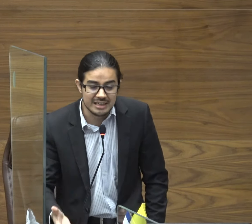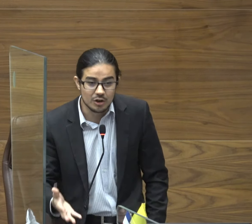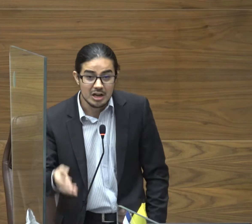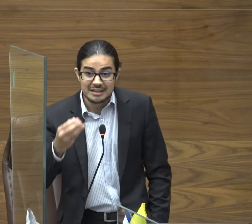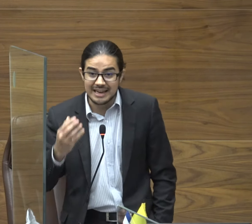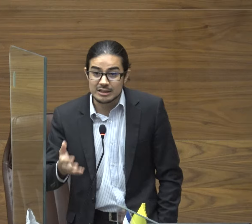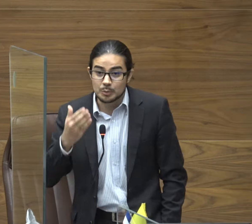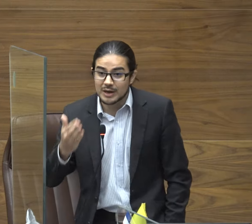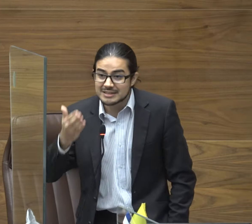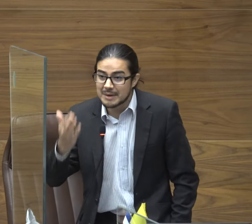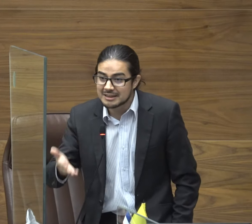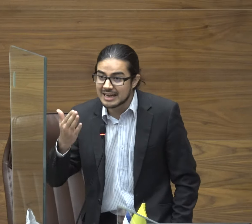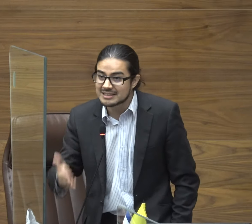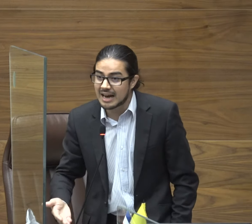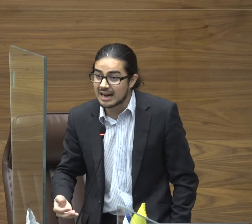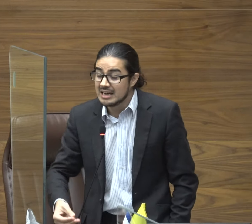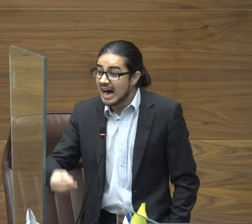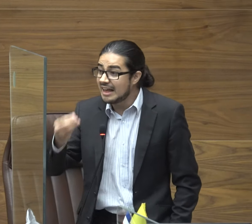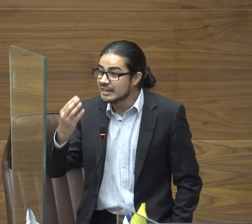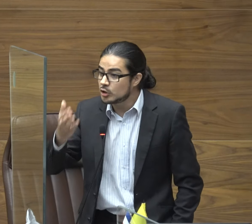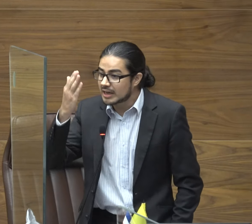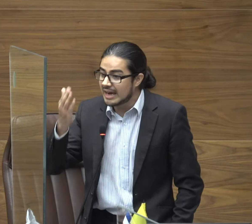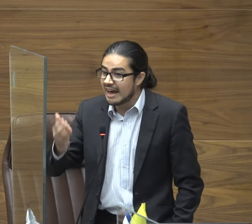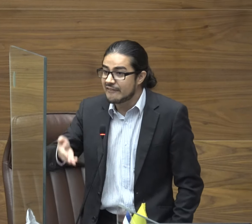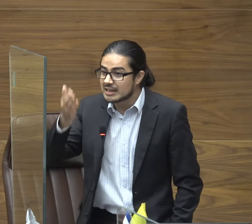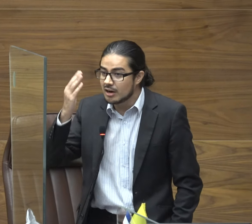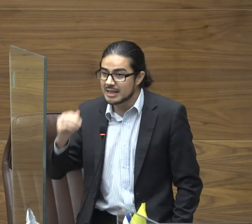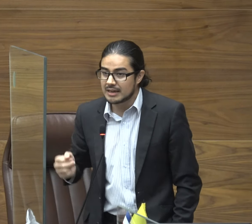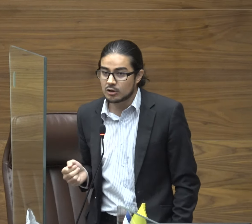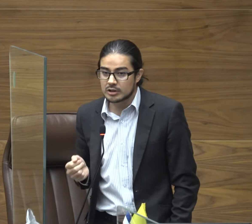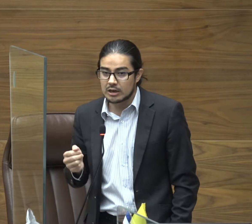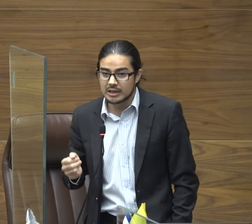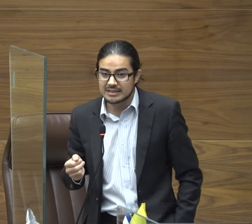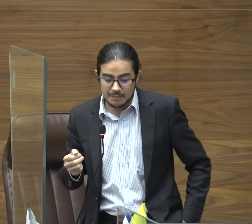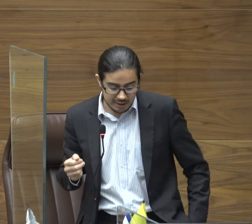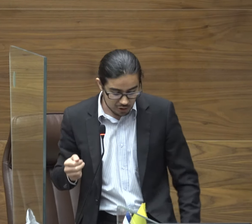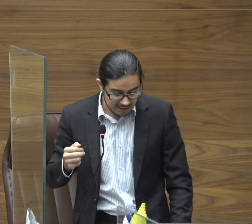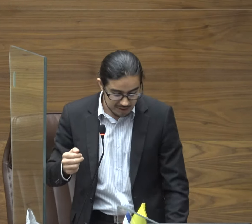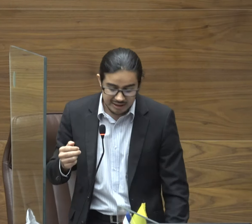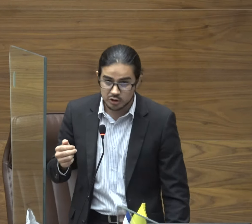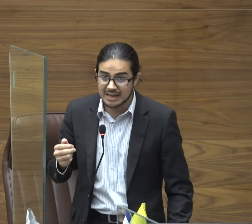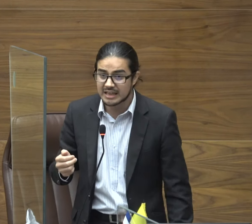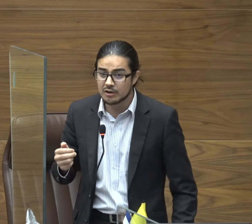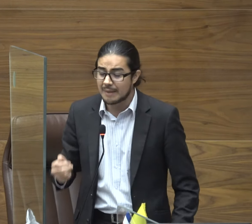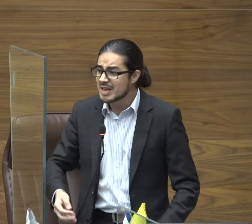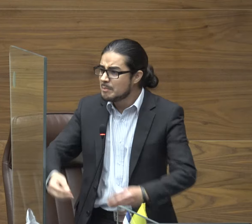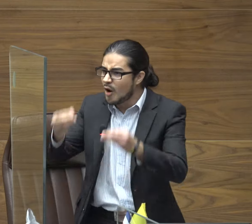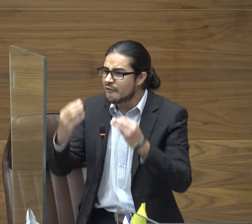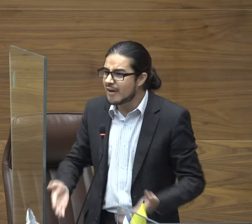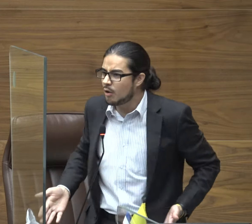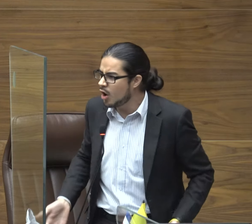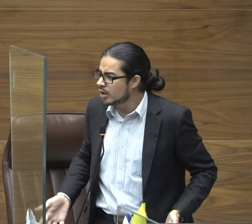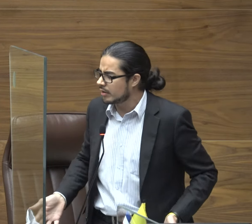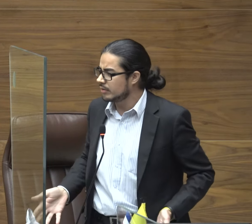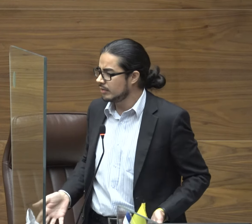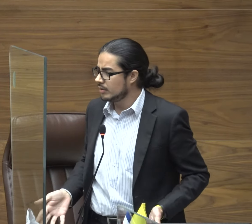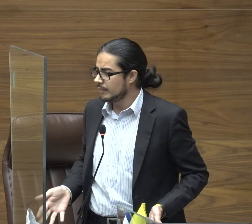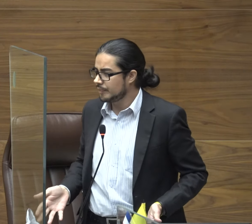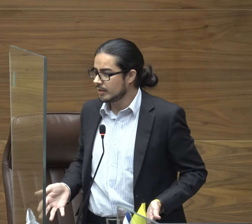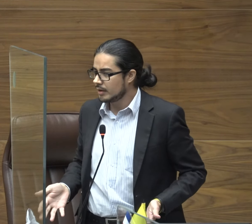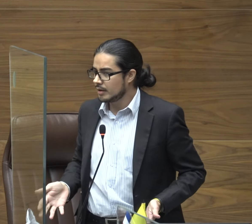enloquecido de que supuestamente la sala ha dicho que efectiva amente la contraloría se ha metido en administración activa por